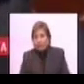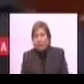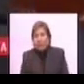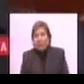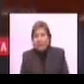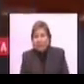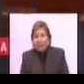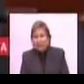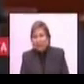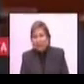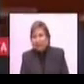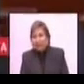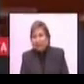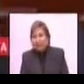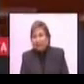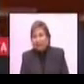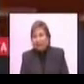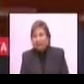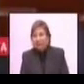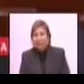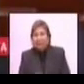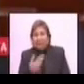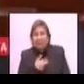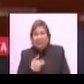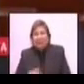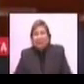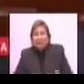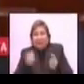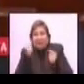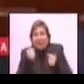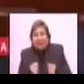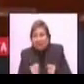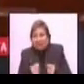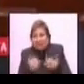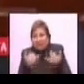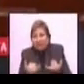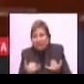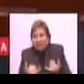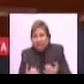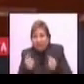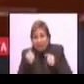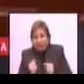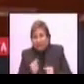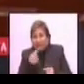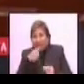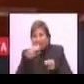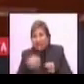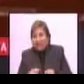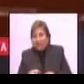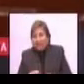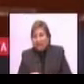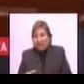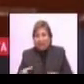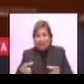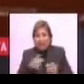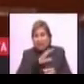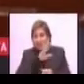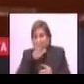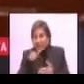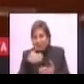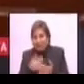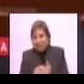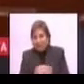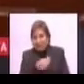etcétera. Entonces, presidente, la decisión que se va a tomar ahora es una decisión que abarca a todo